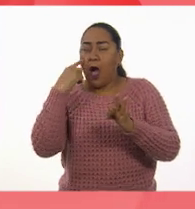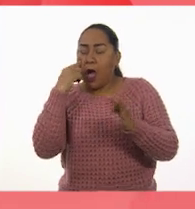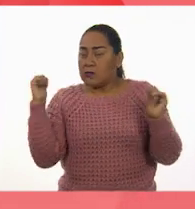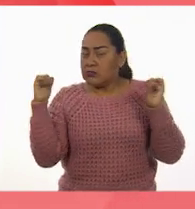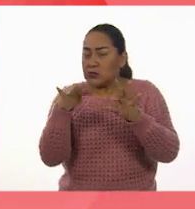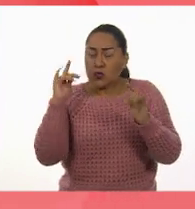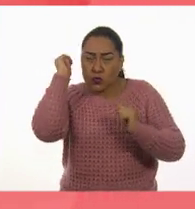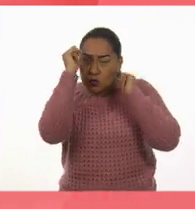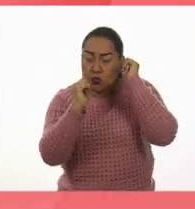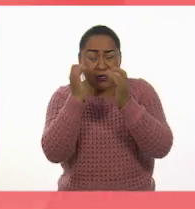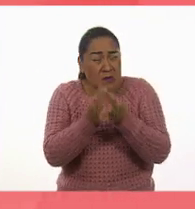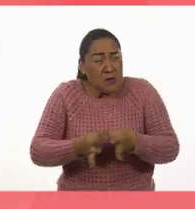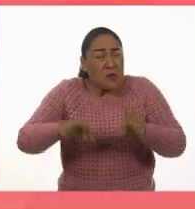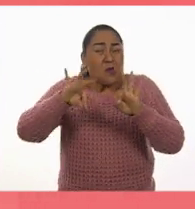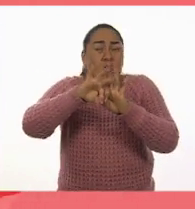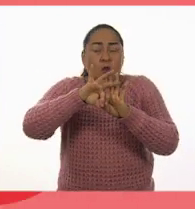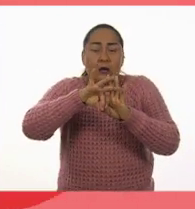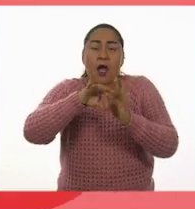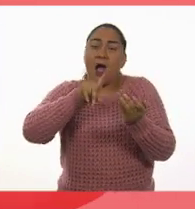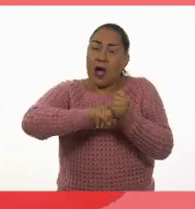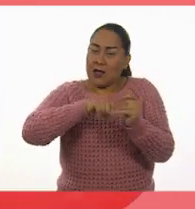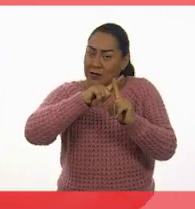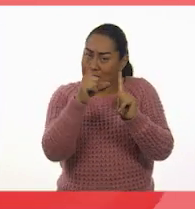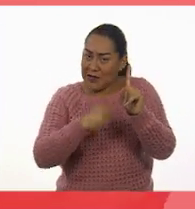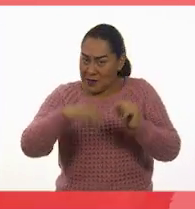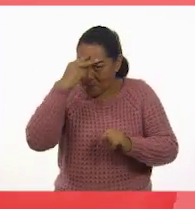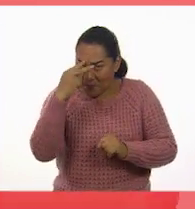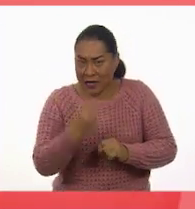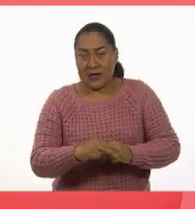más importantes de México.